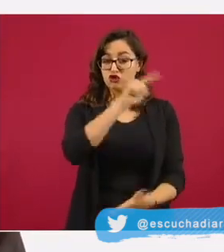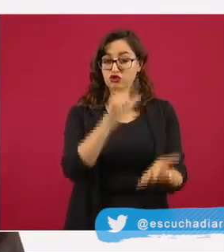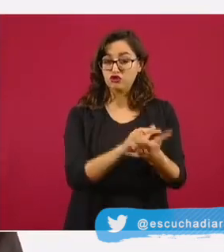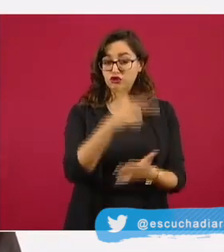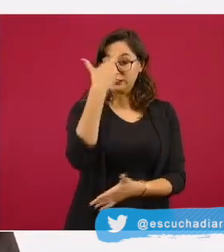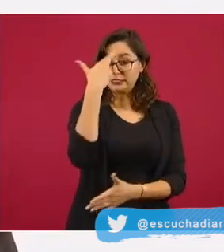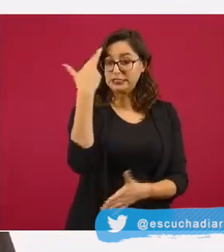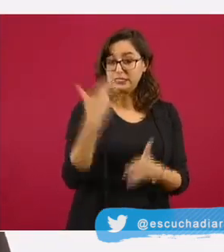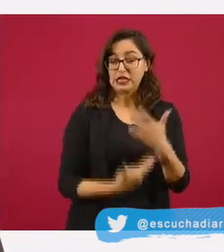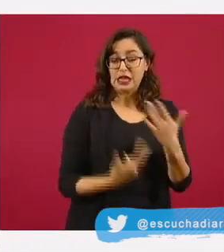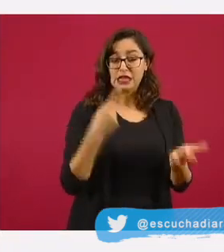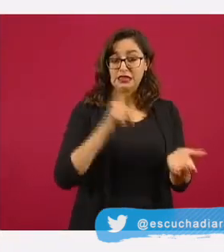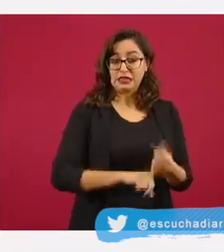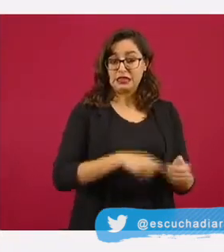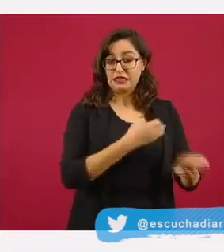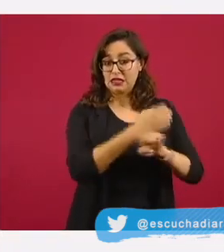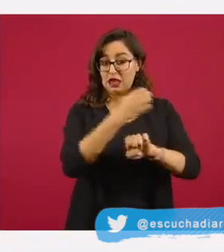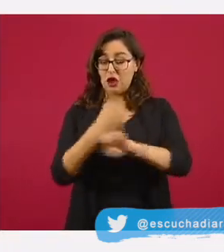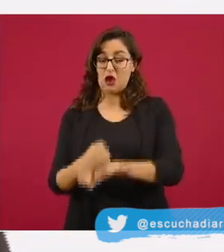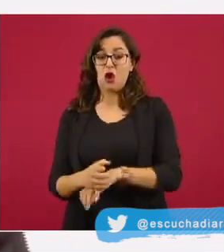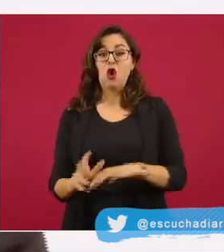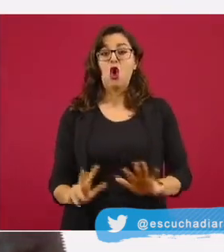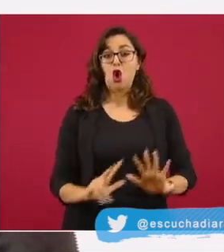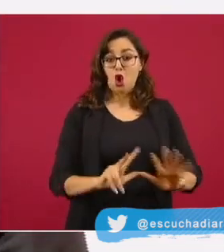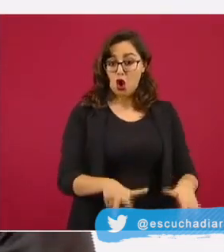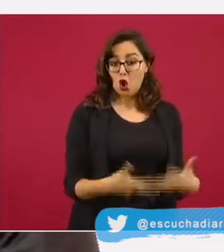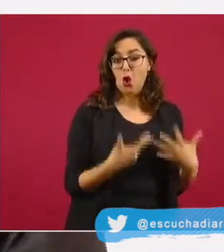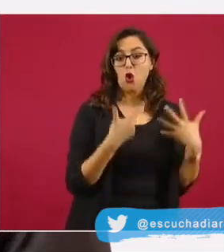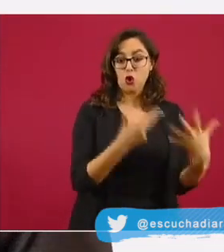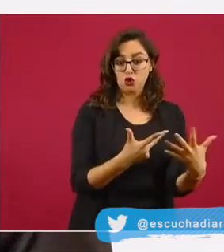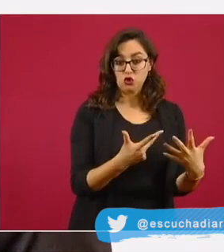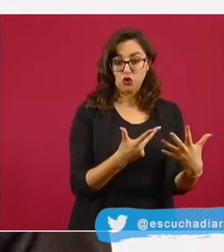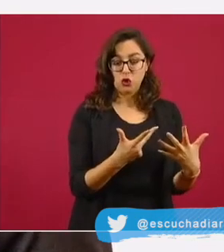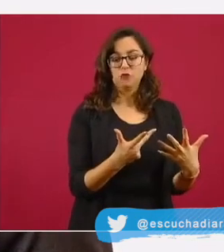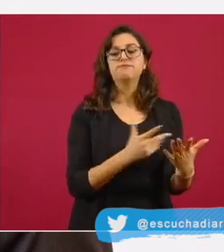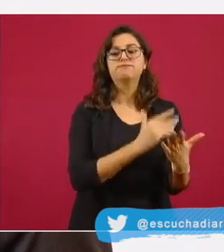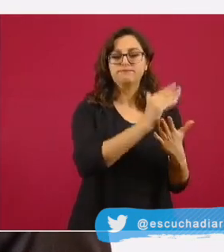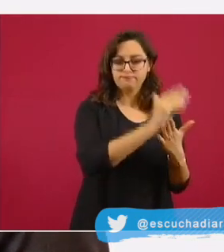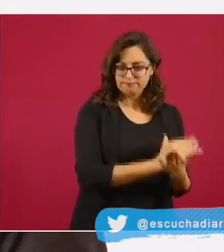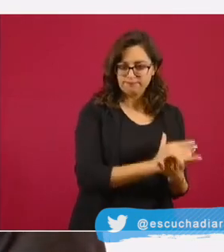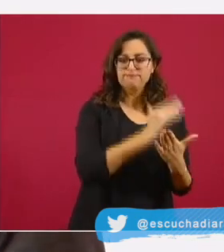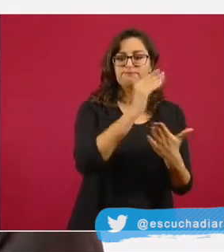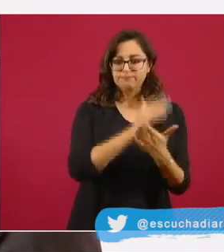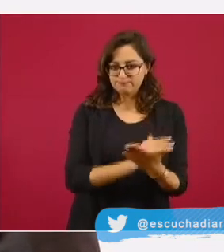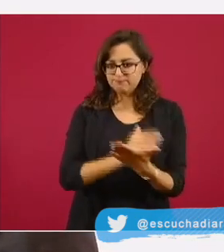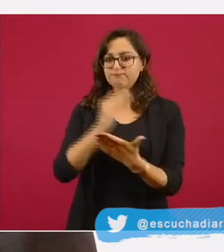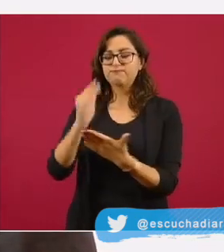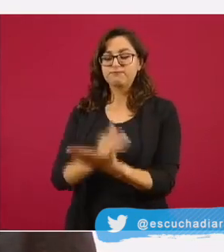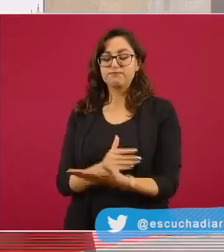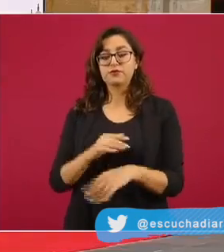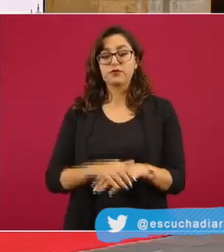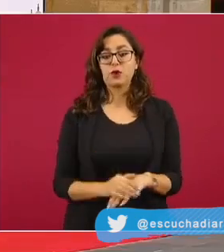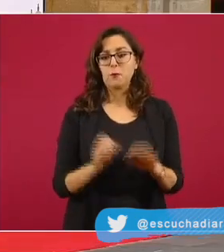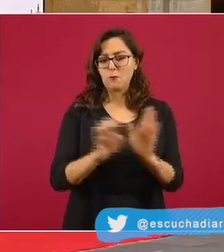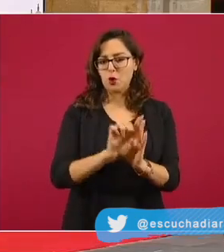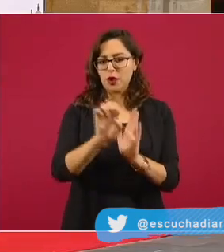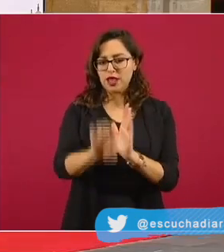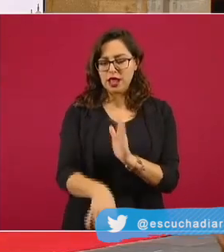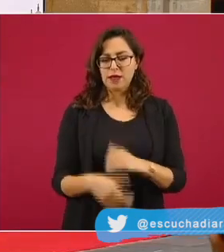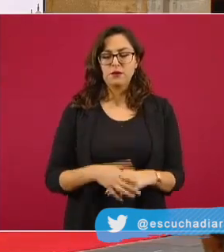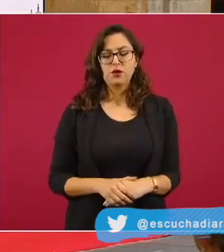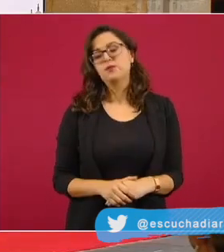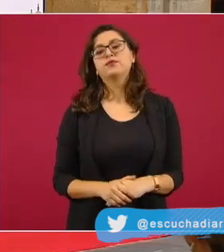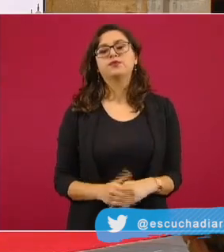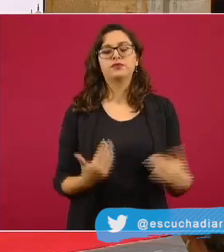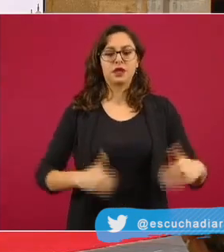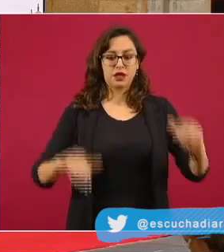fuero común, 8 han presentado una disminución considerable. Por ejemplo, el robo a